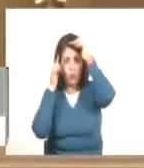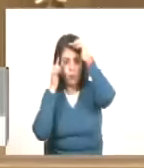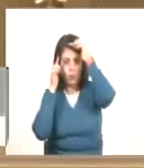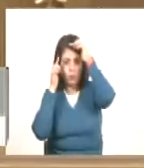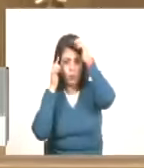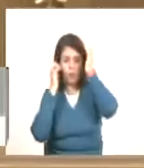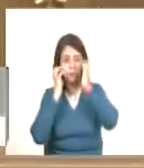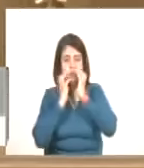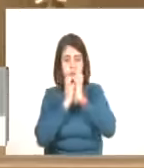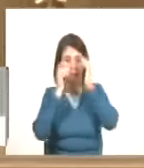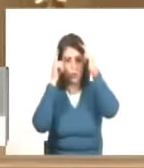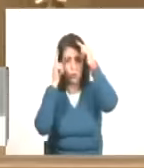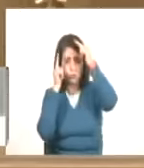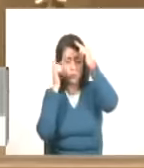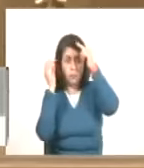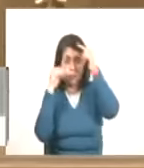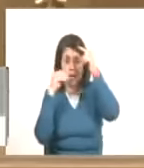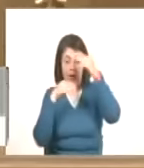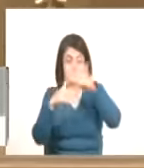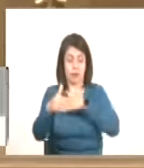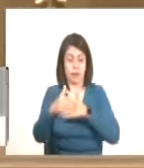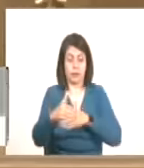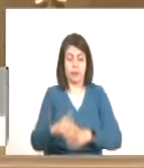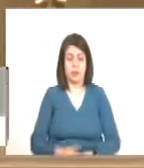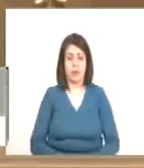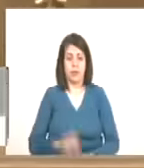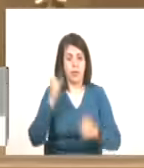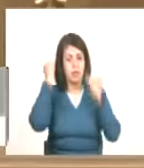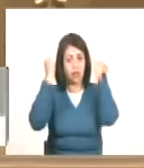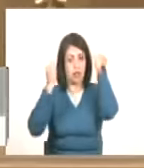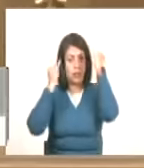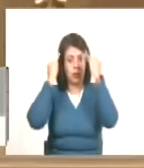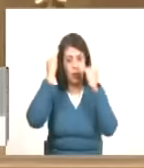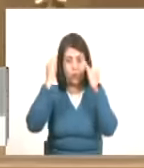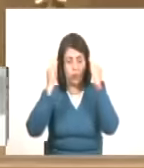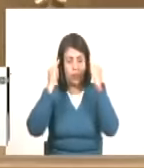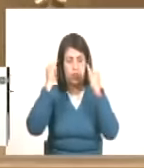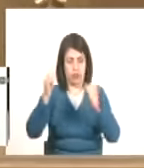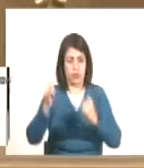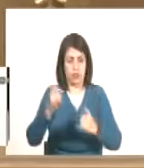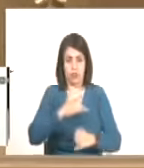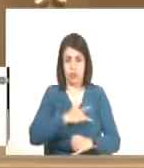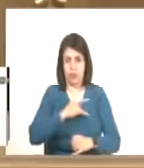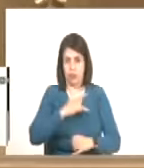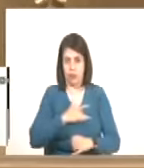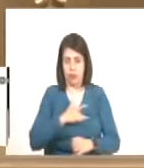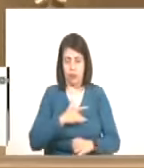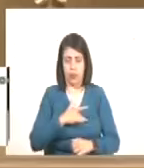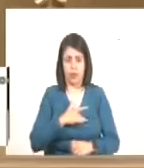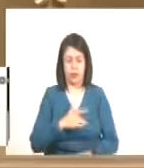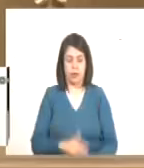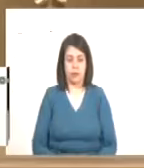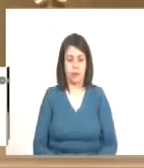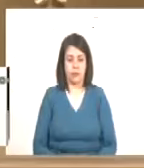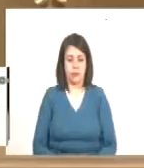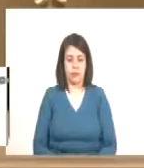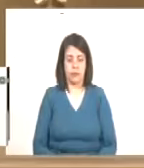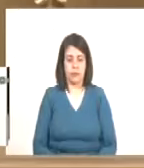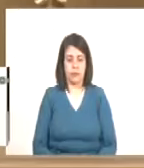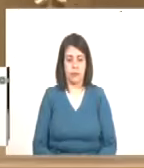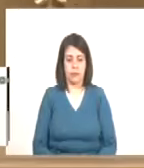lado, va mucho más allá de su ideología, de su sentimiento.